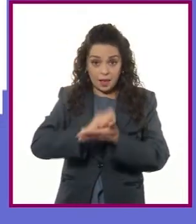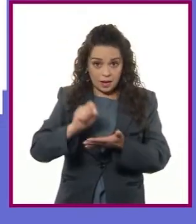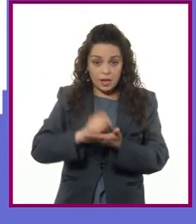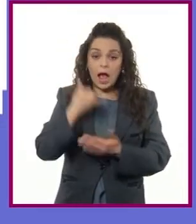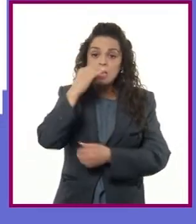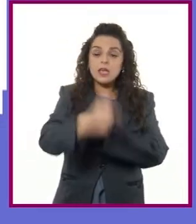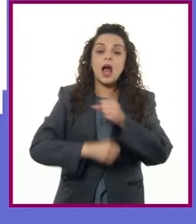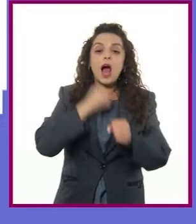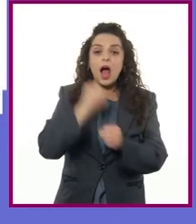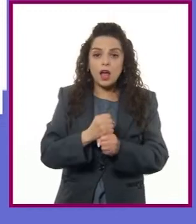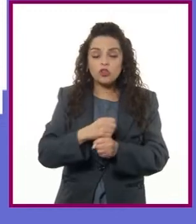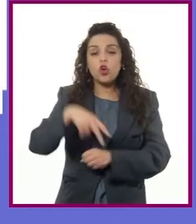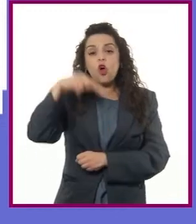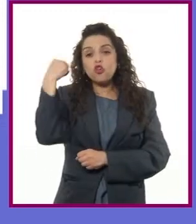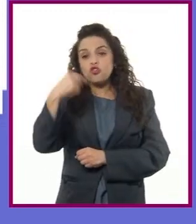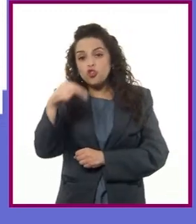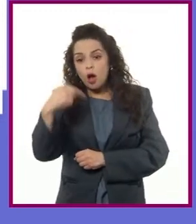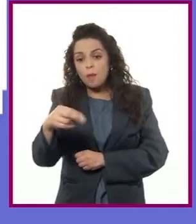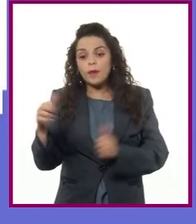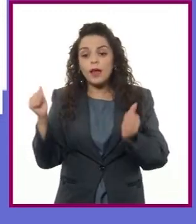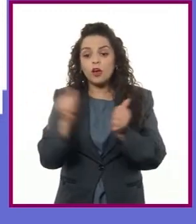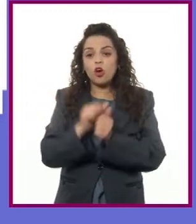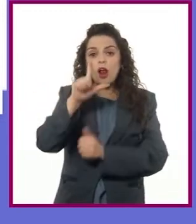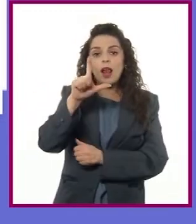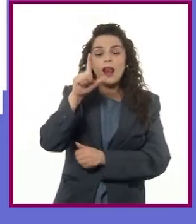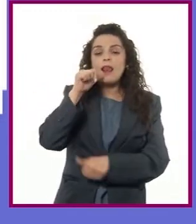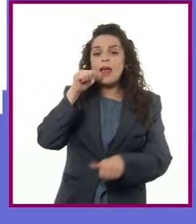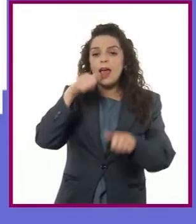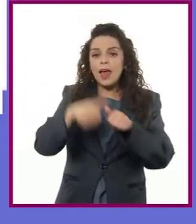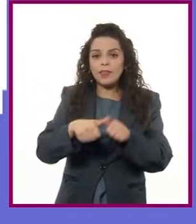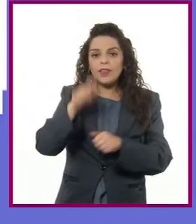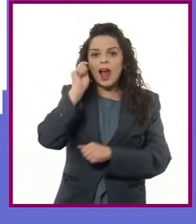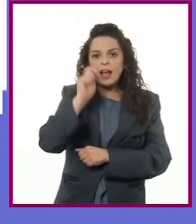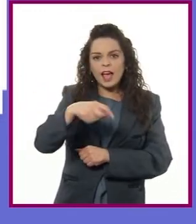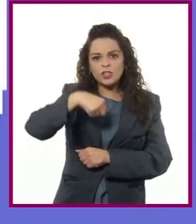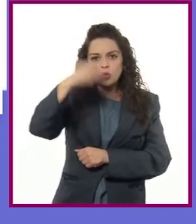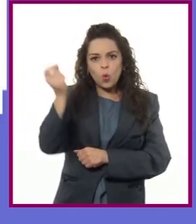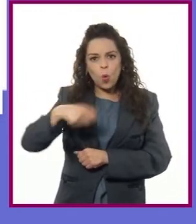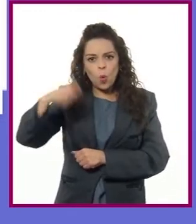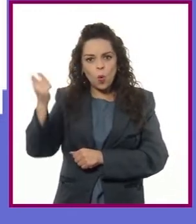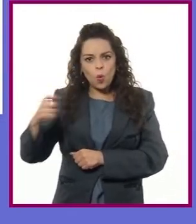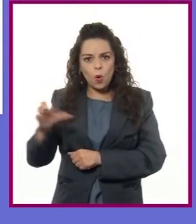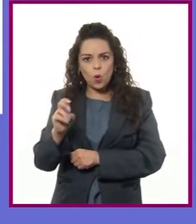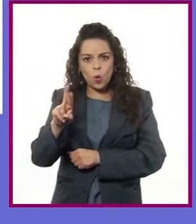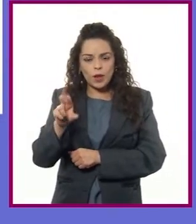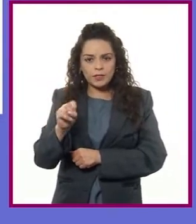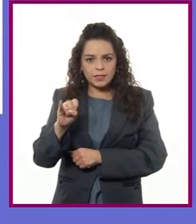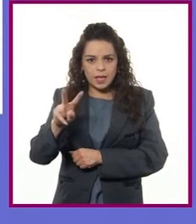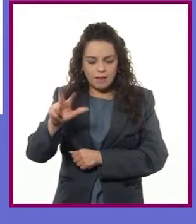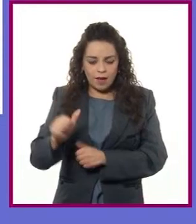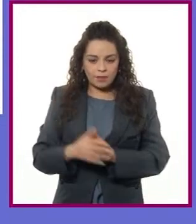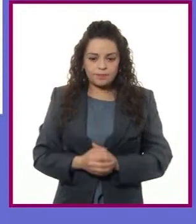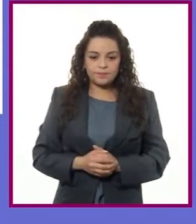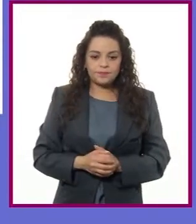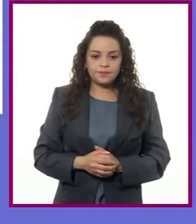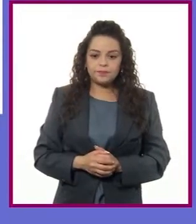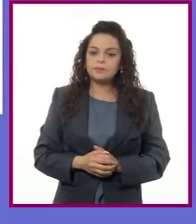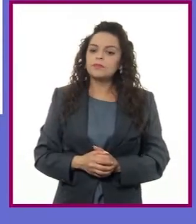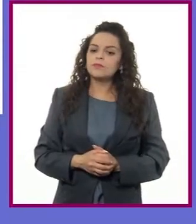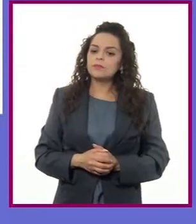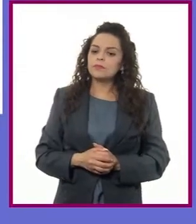el nombre de la obra con letras cursivas, el lugar en que se editó. ¿Y las citas indirectas o